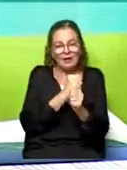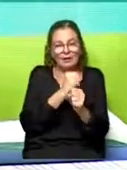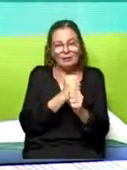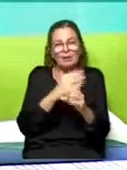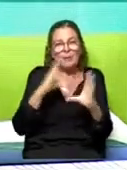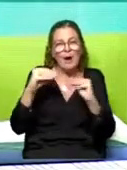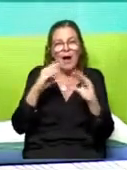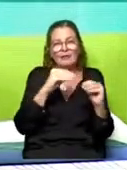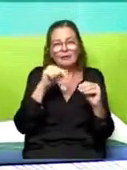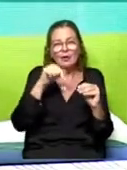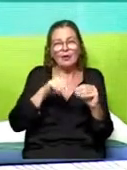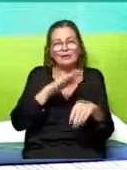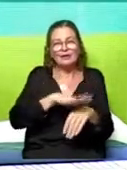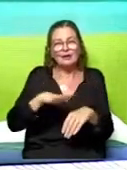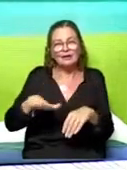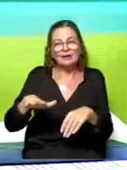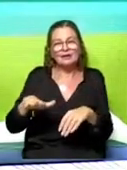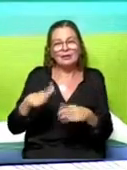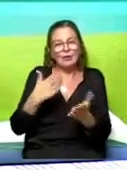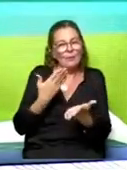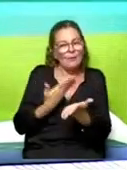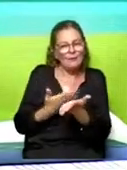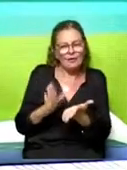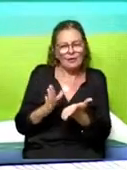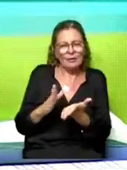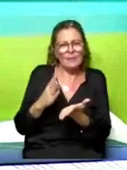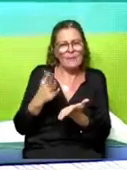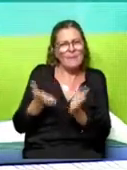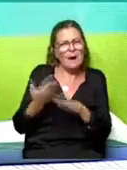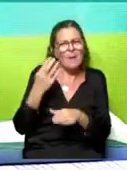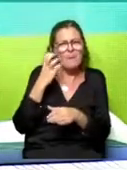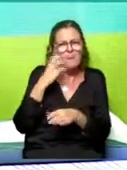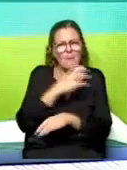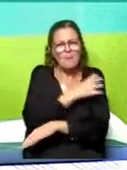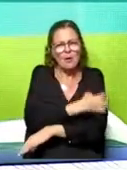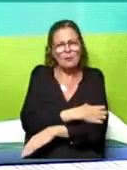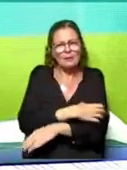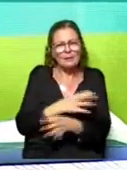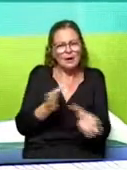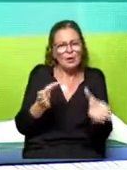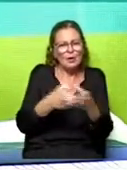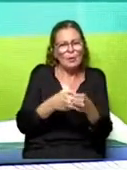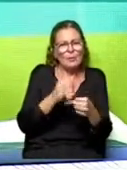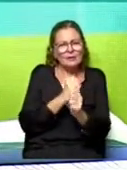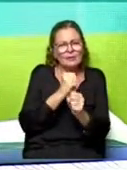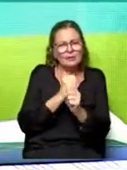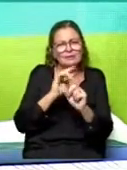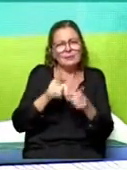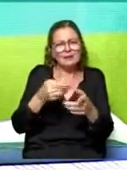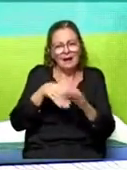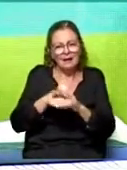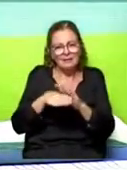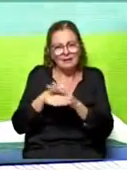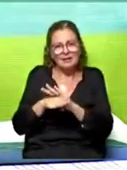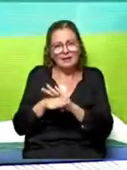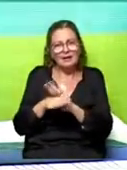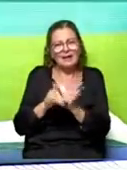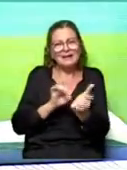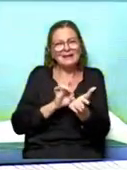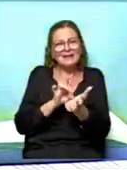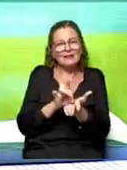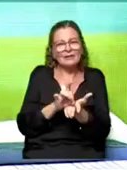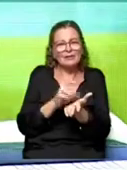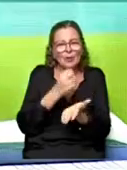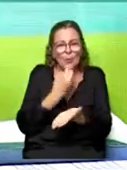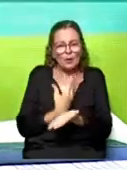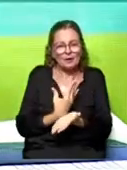hablando hoy de los niños en extrema vulnerabilidad, pero la clase trabajadora también tiene que acceder a servicios de